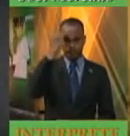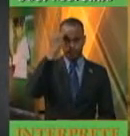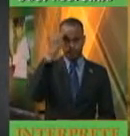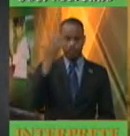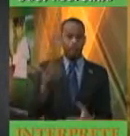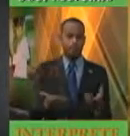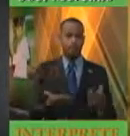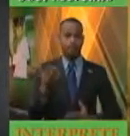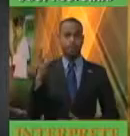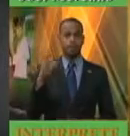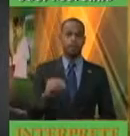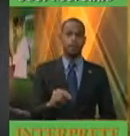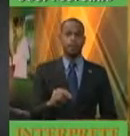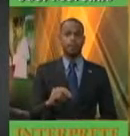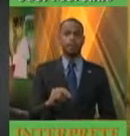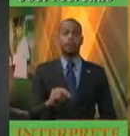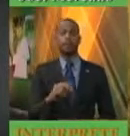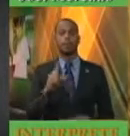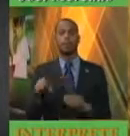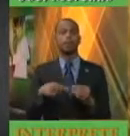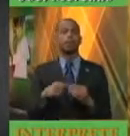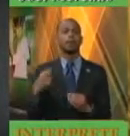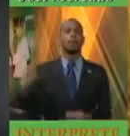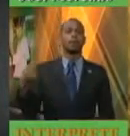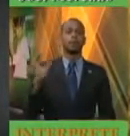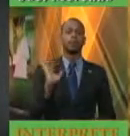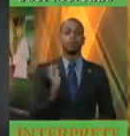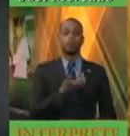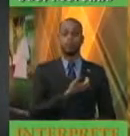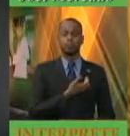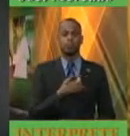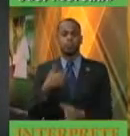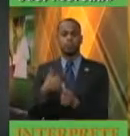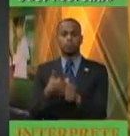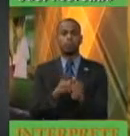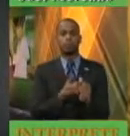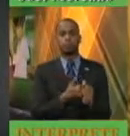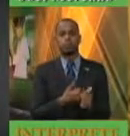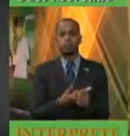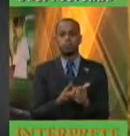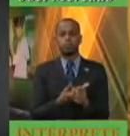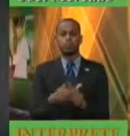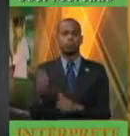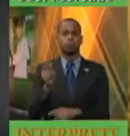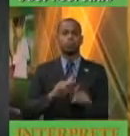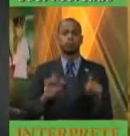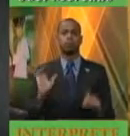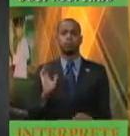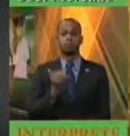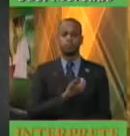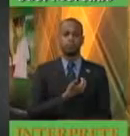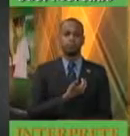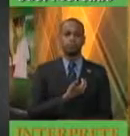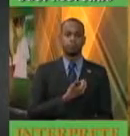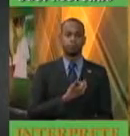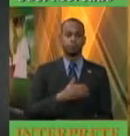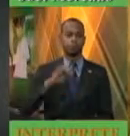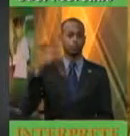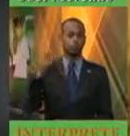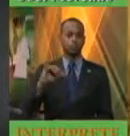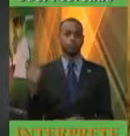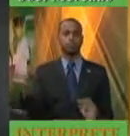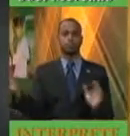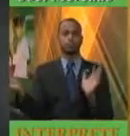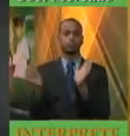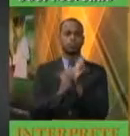y en cuanto a la historia de nosotros, la de cada uno de nosotros, la de los pueblos de nosotros. Así es. Entonces, esto quedará